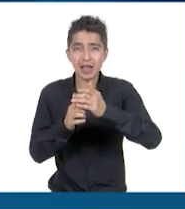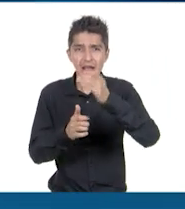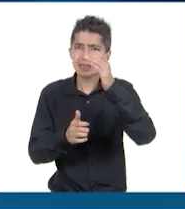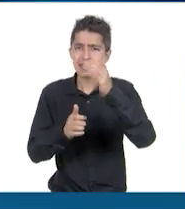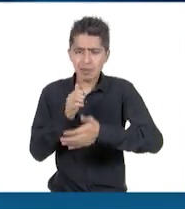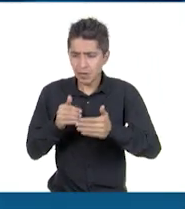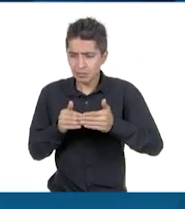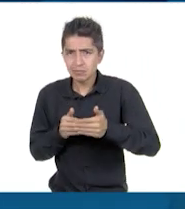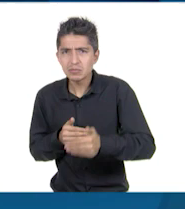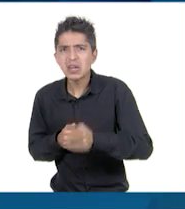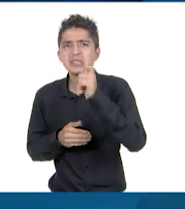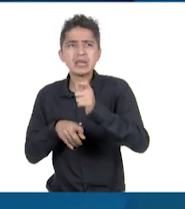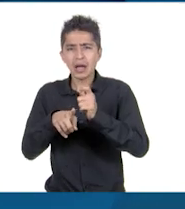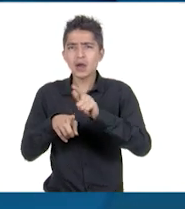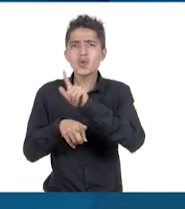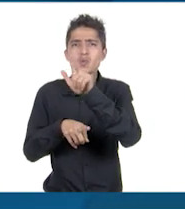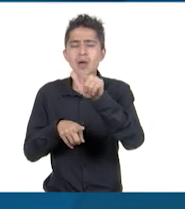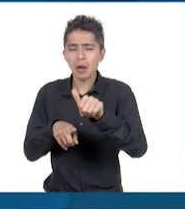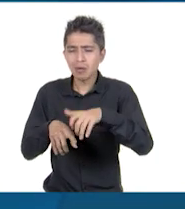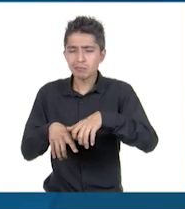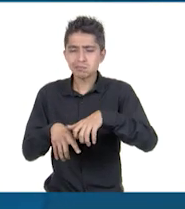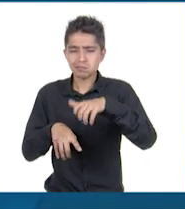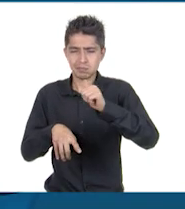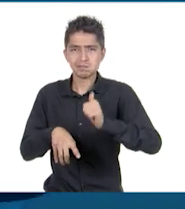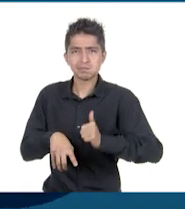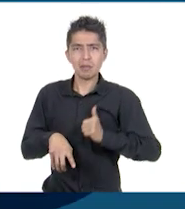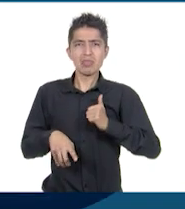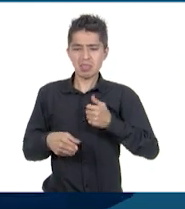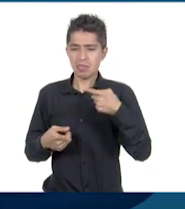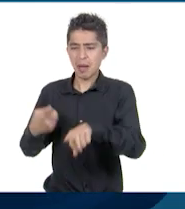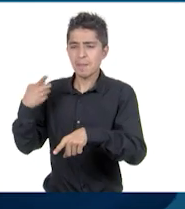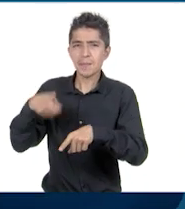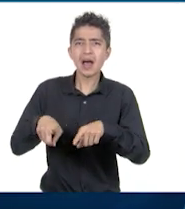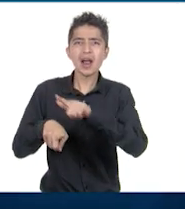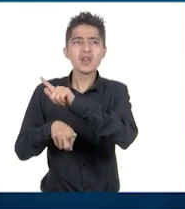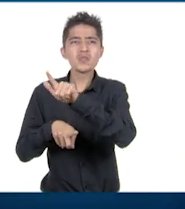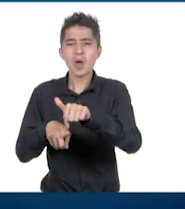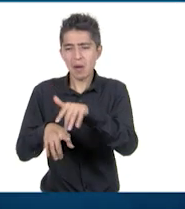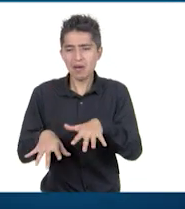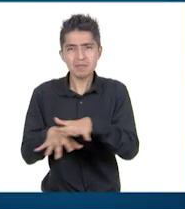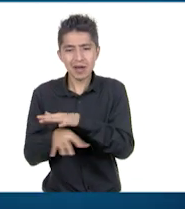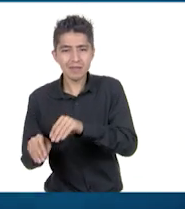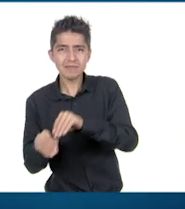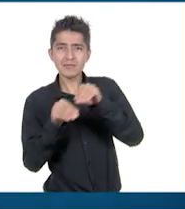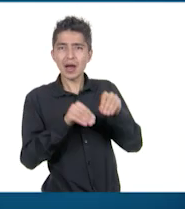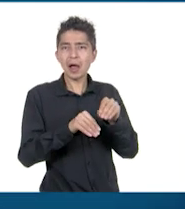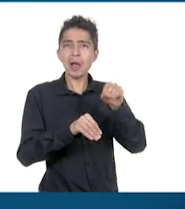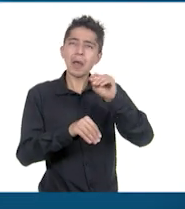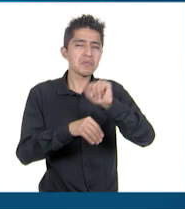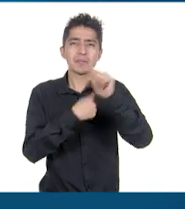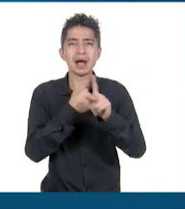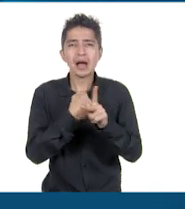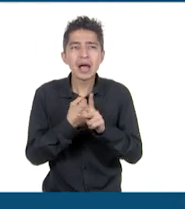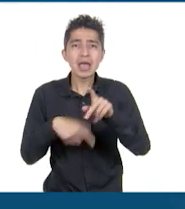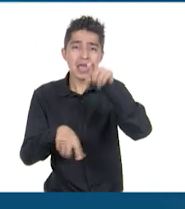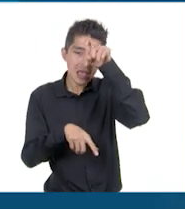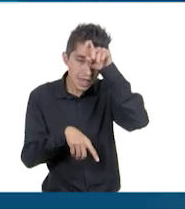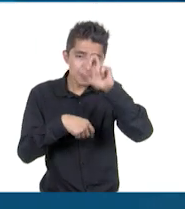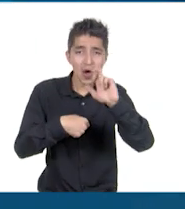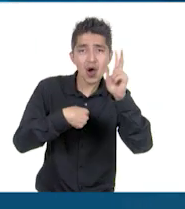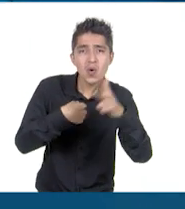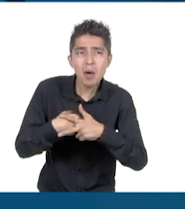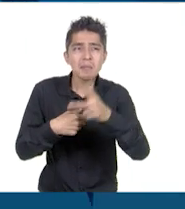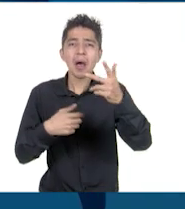viéndolo como un gran dictador, viviendo en el exilio, dando tours por Biarritz en Europa, dando tours por Egipto,